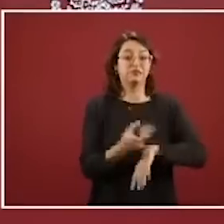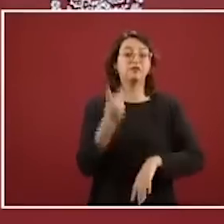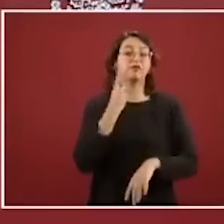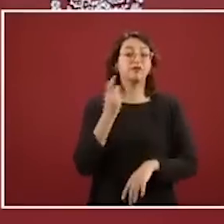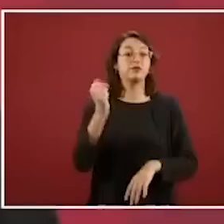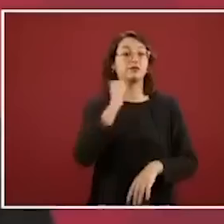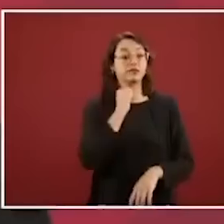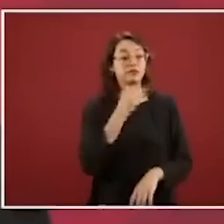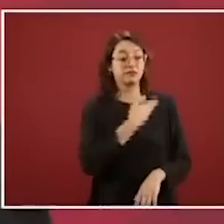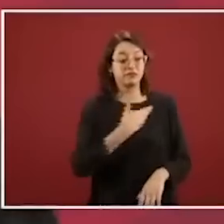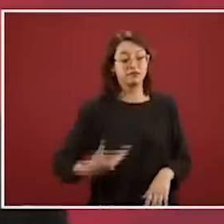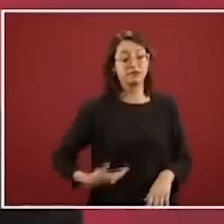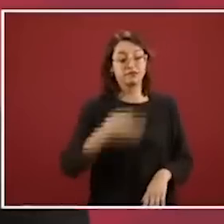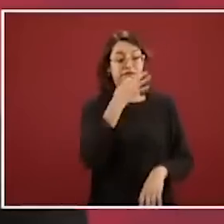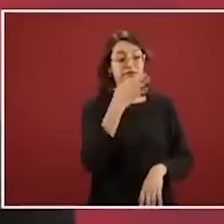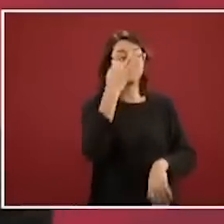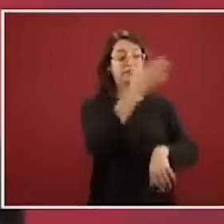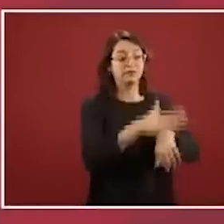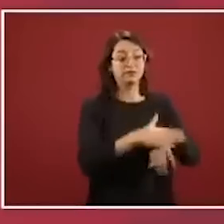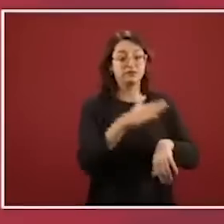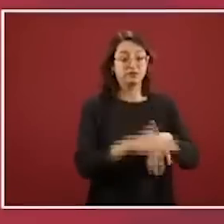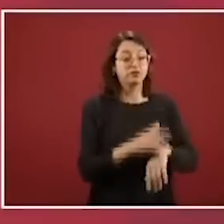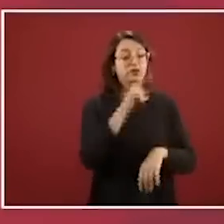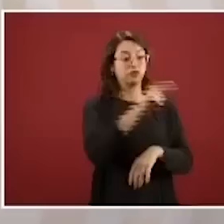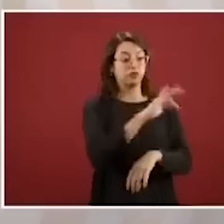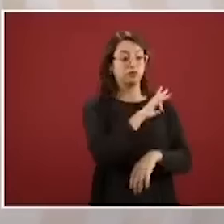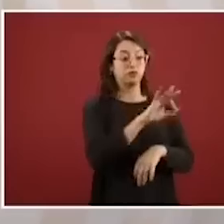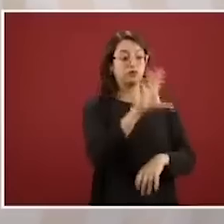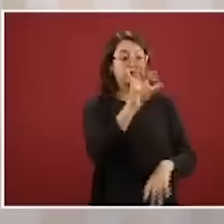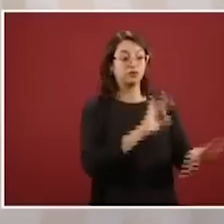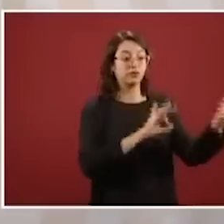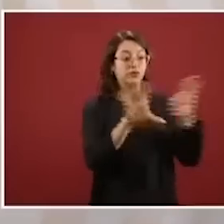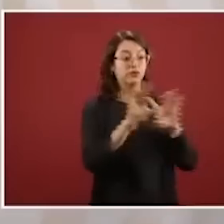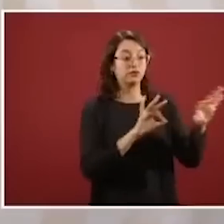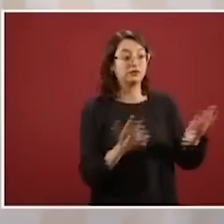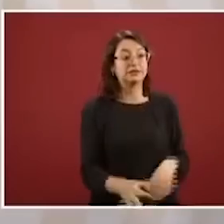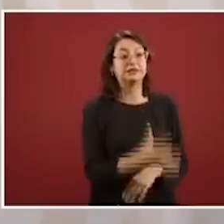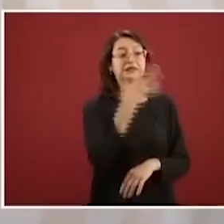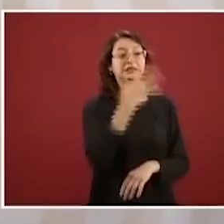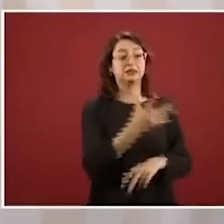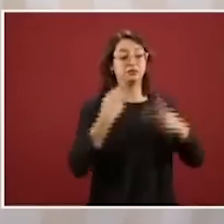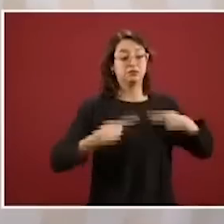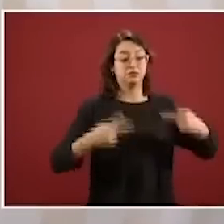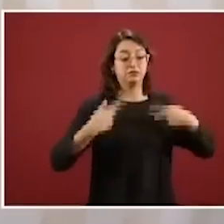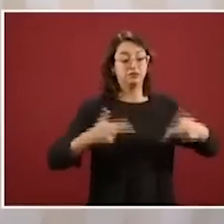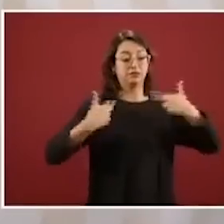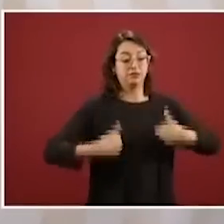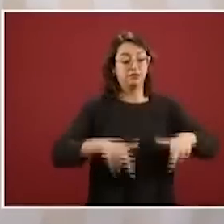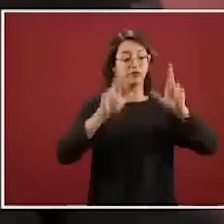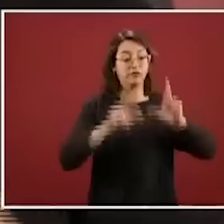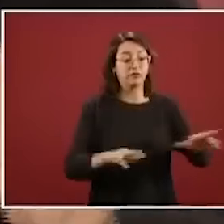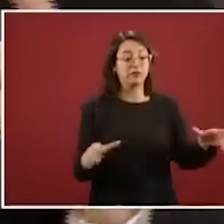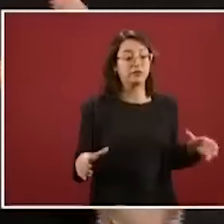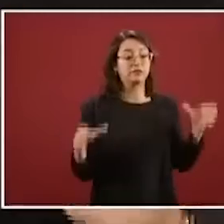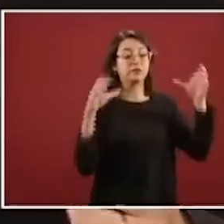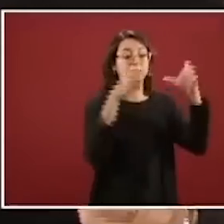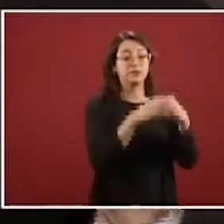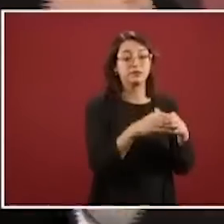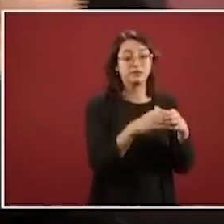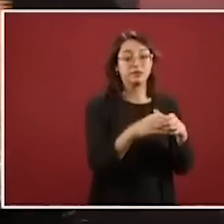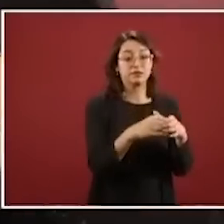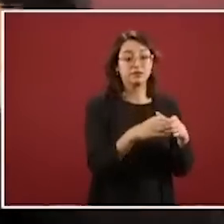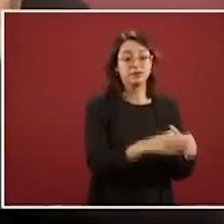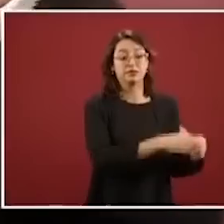ejecutivo: necesito que nombres hasta 5 agregados laborales en México, hasta, para que nos manden